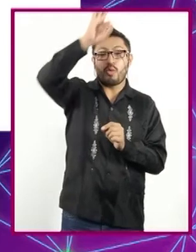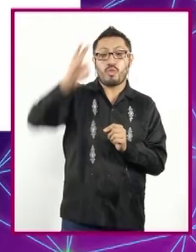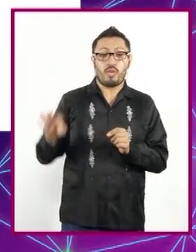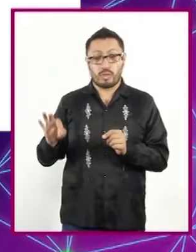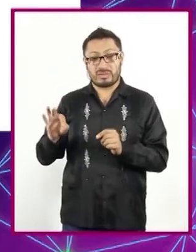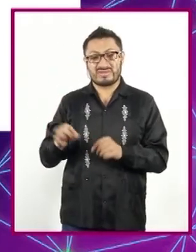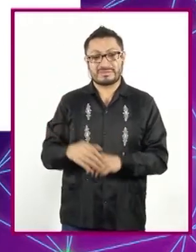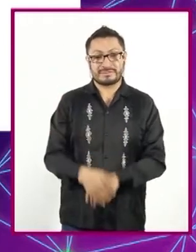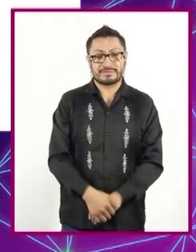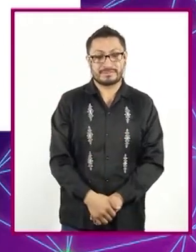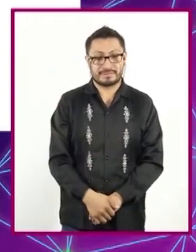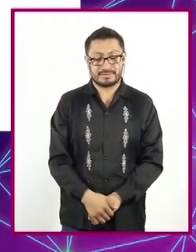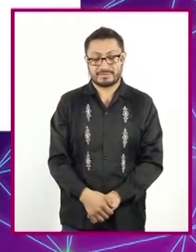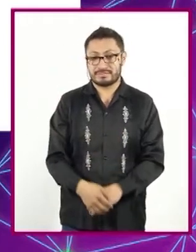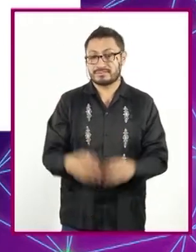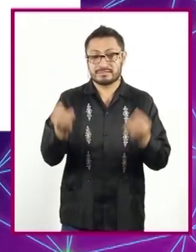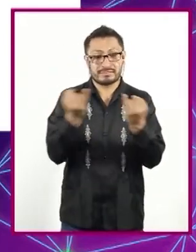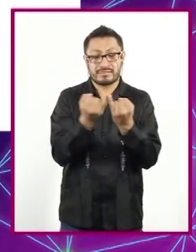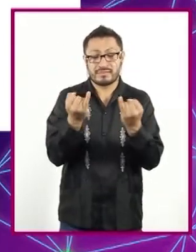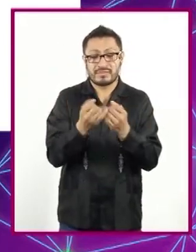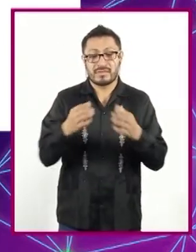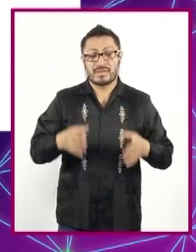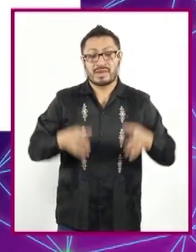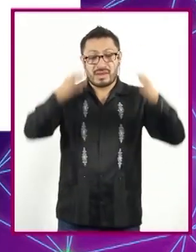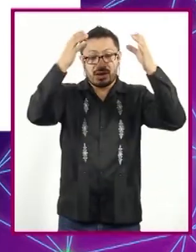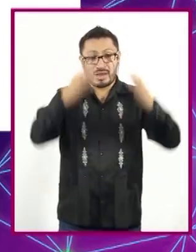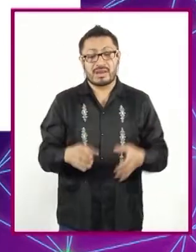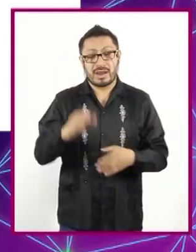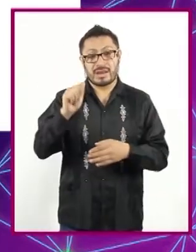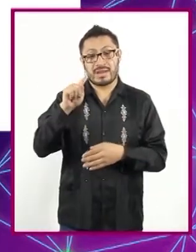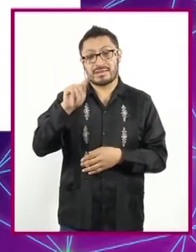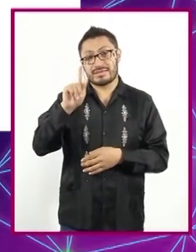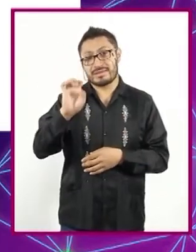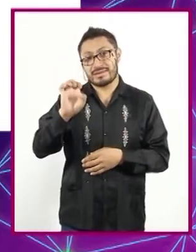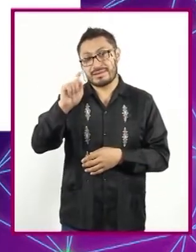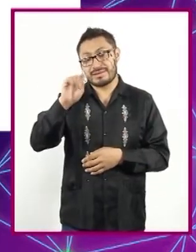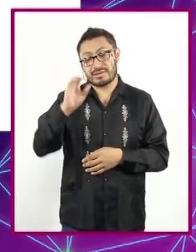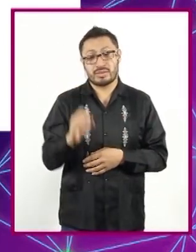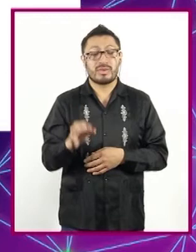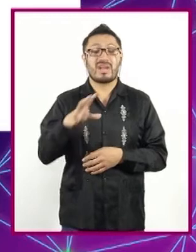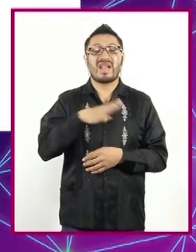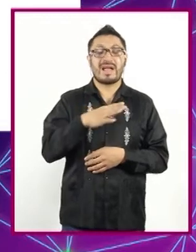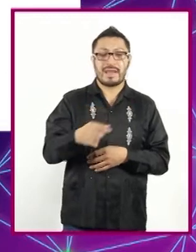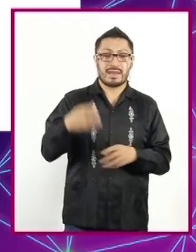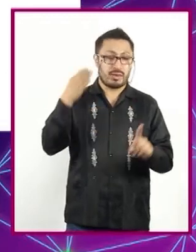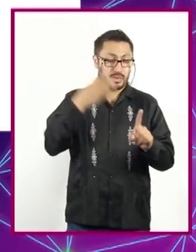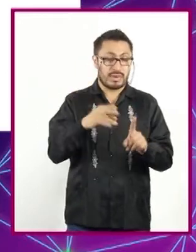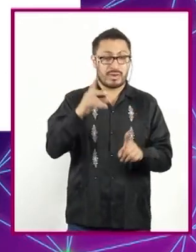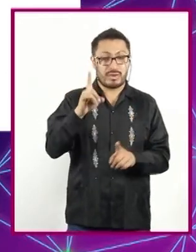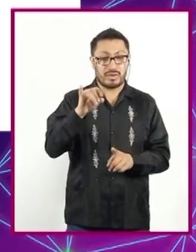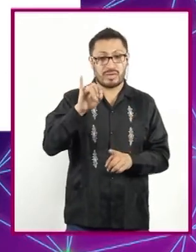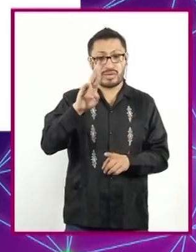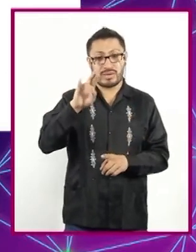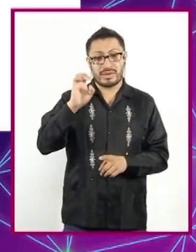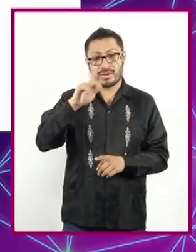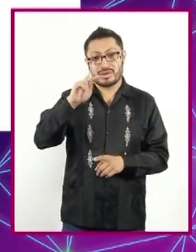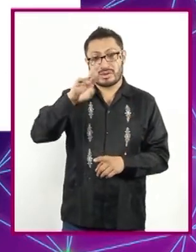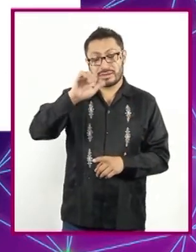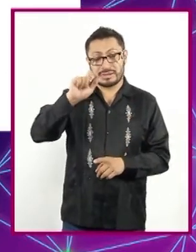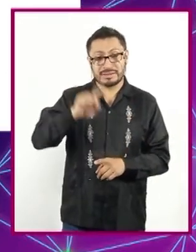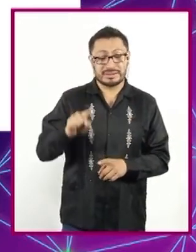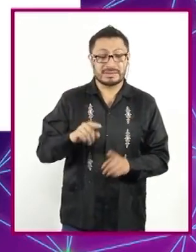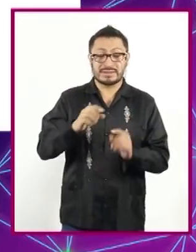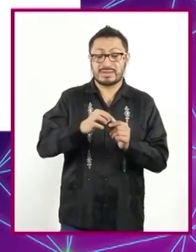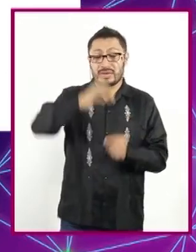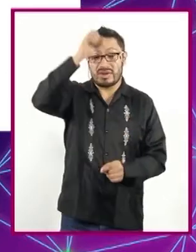rectángulo. Al igual que con el cilindro, si el cateto que tiene la función de directriz se amplía, el cateto que forma el